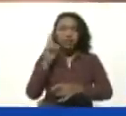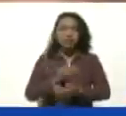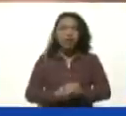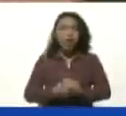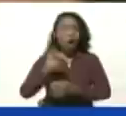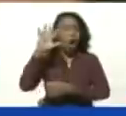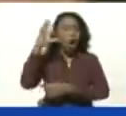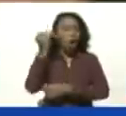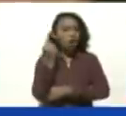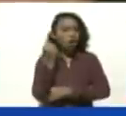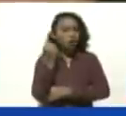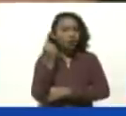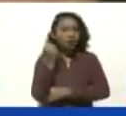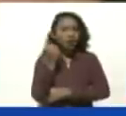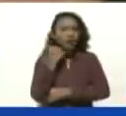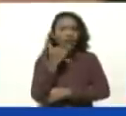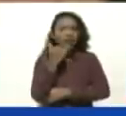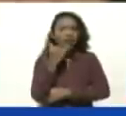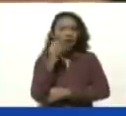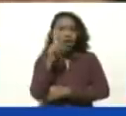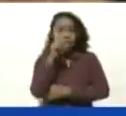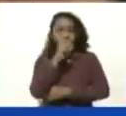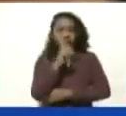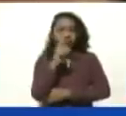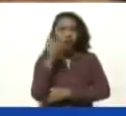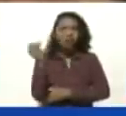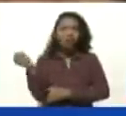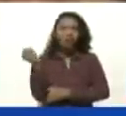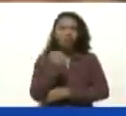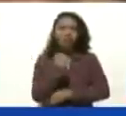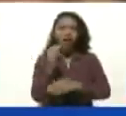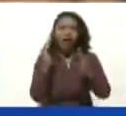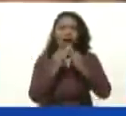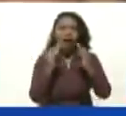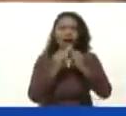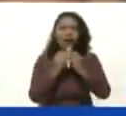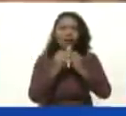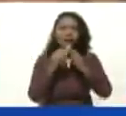Logró, casi después de un año, que le dieran casa por cárcel